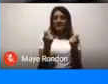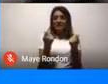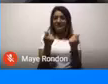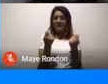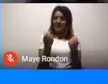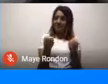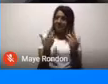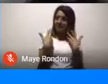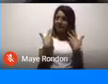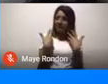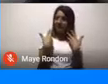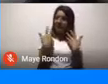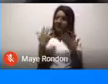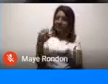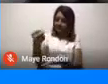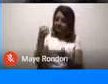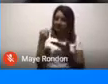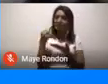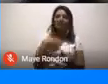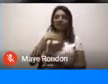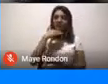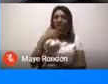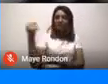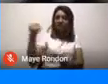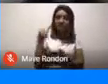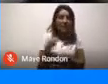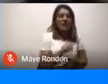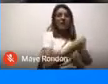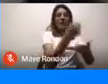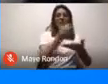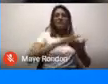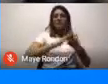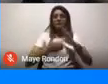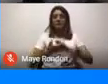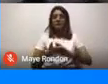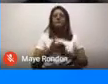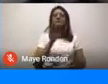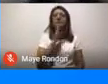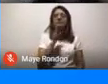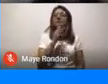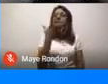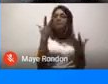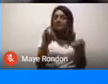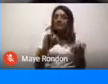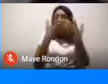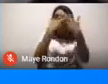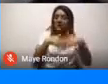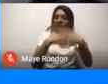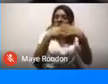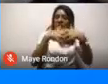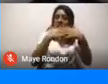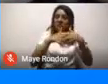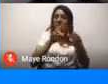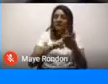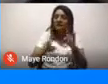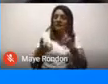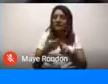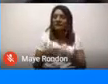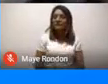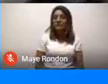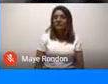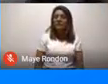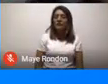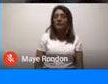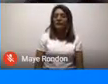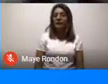deje recursos en la comunidad, en todos aquellos que quieren hacer empresa a través de este sector.